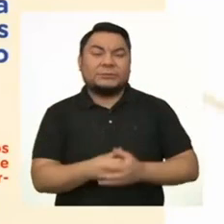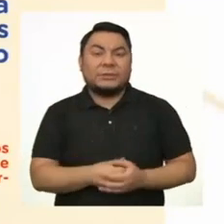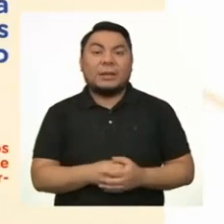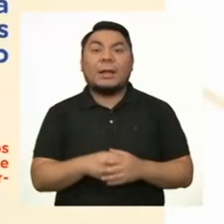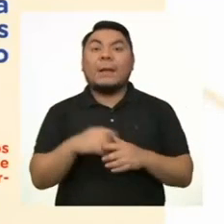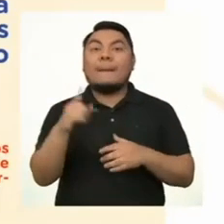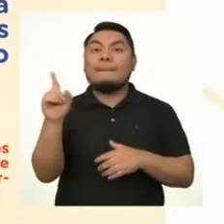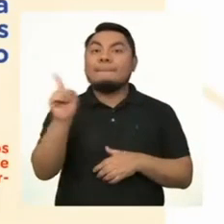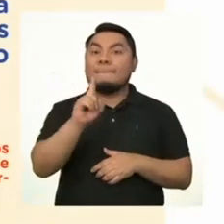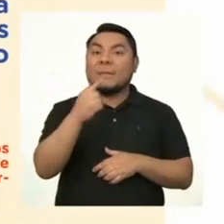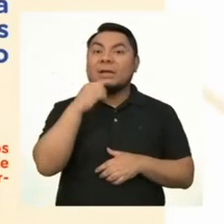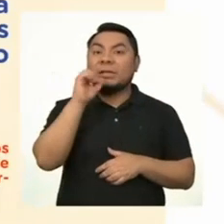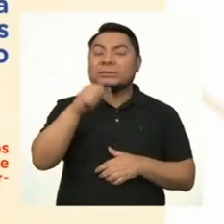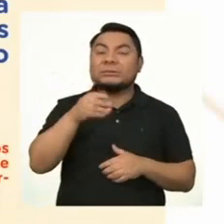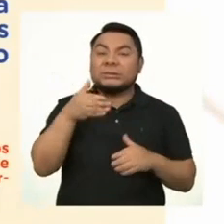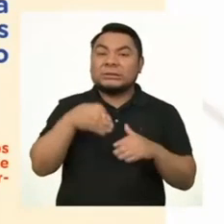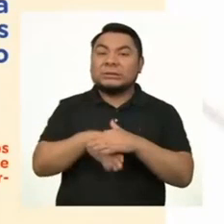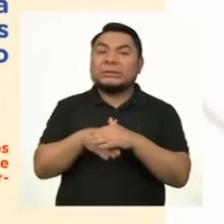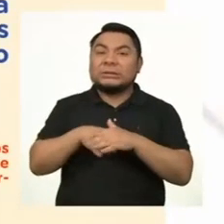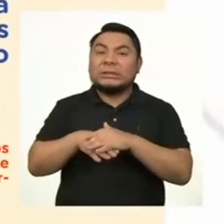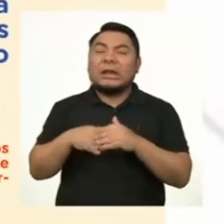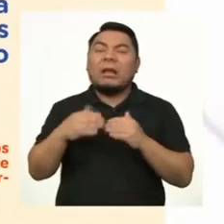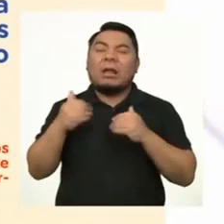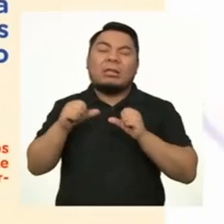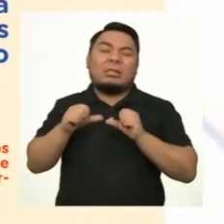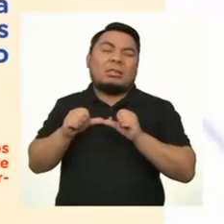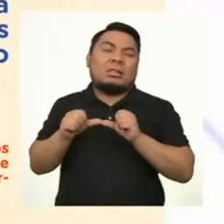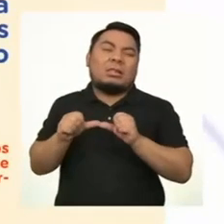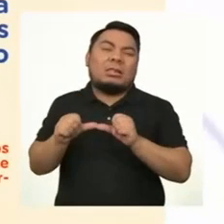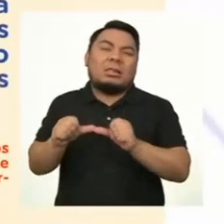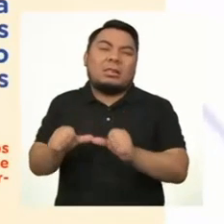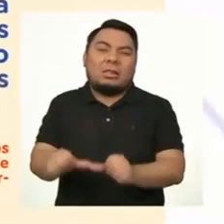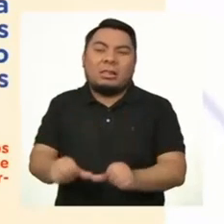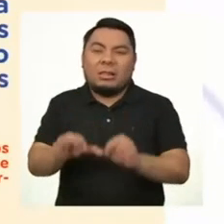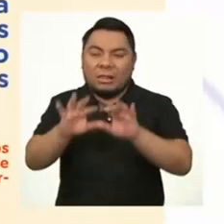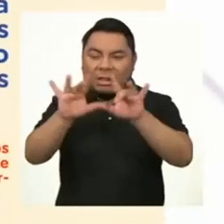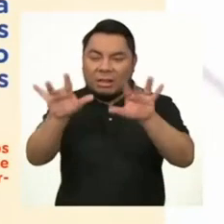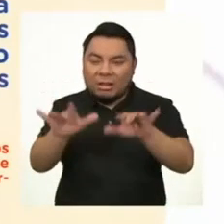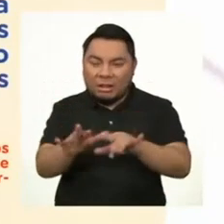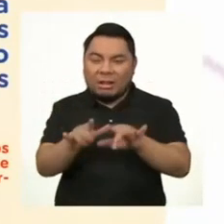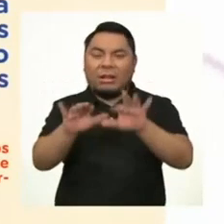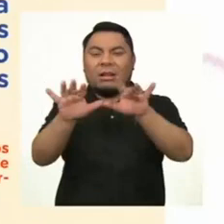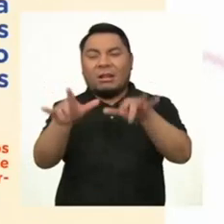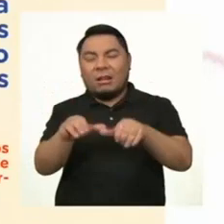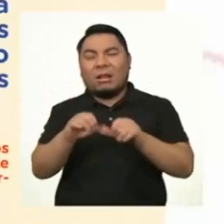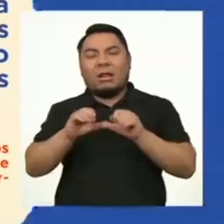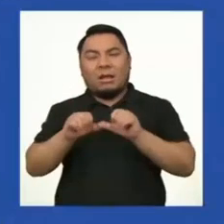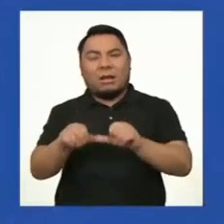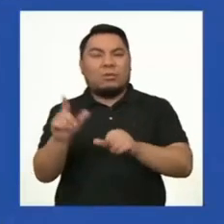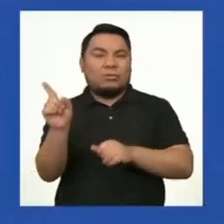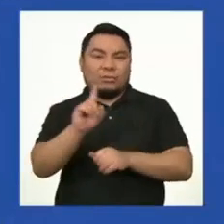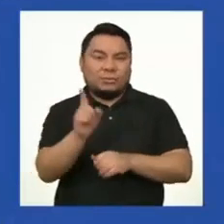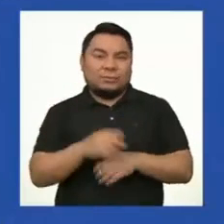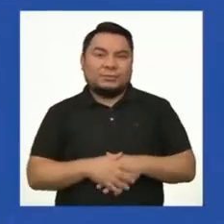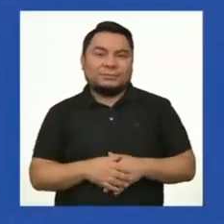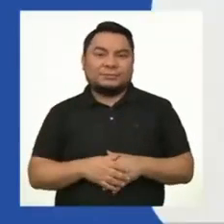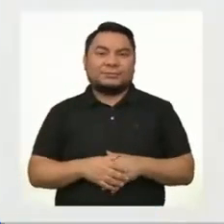Pero no conviene tener un acceso ilimitado a las pantallas y a las redes sociales.